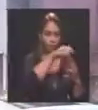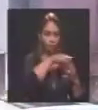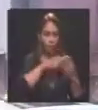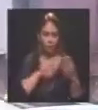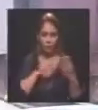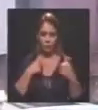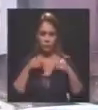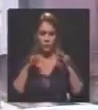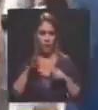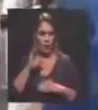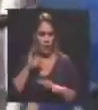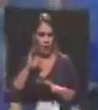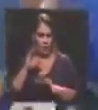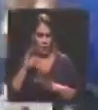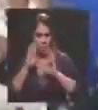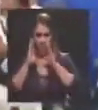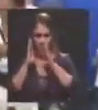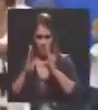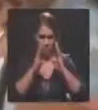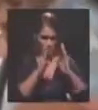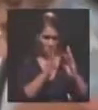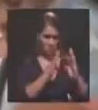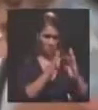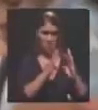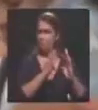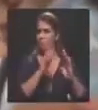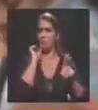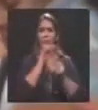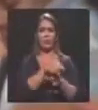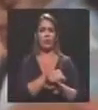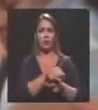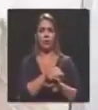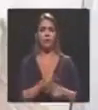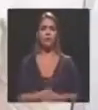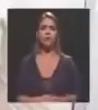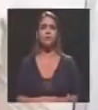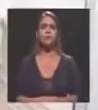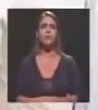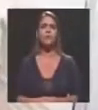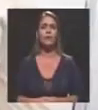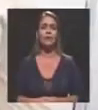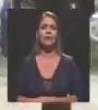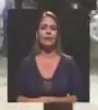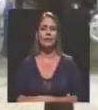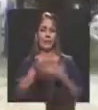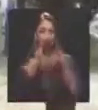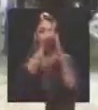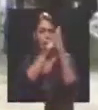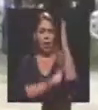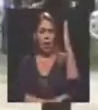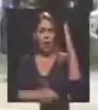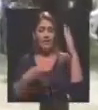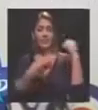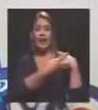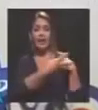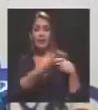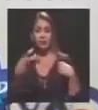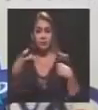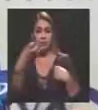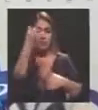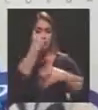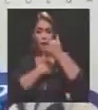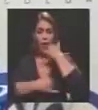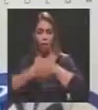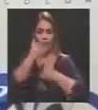no reconoce como afectados a un número importante de habitantes de esta zona. 300 situaciones irregulares fueron trasladadas